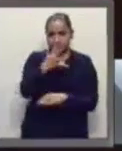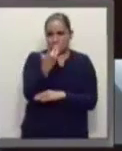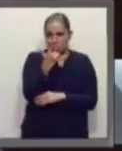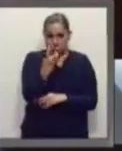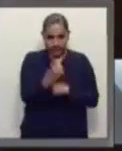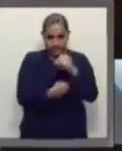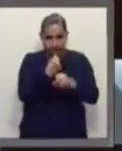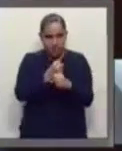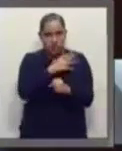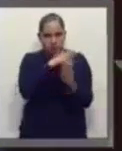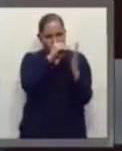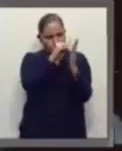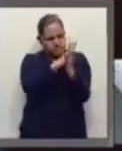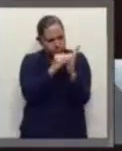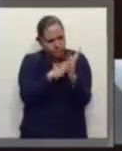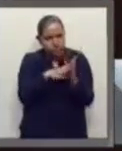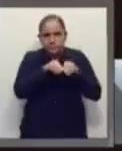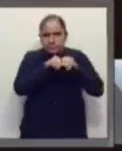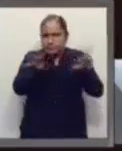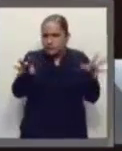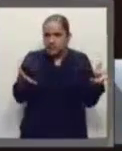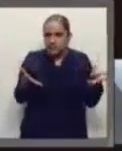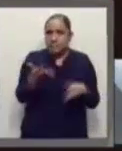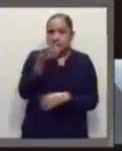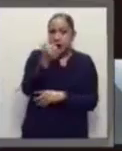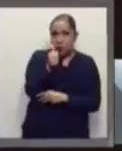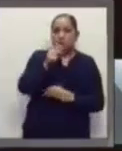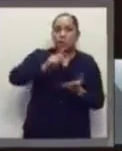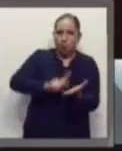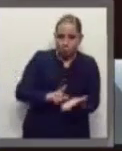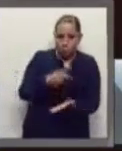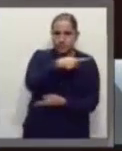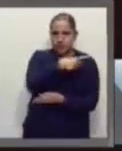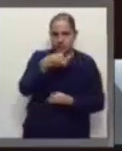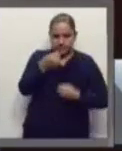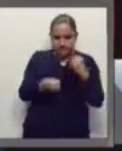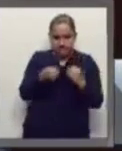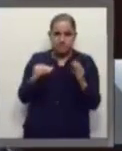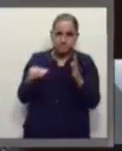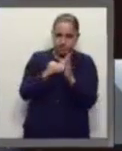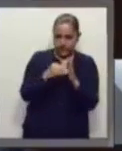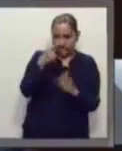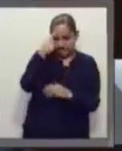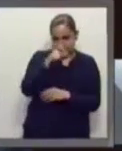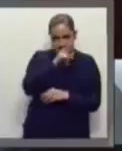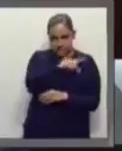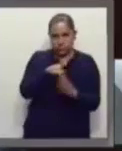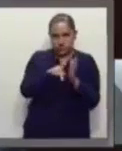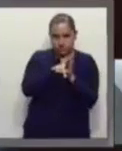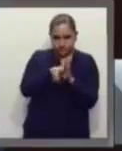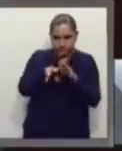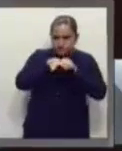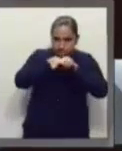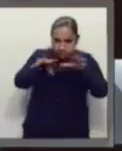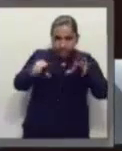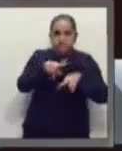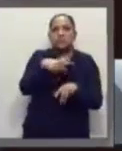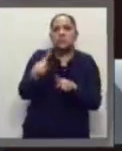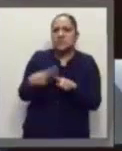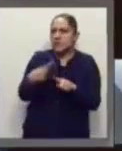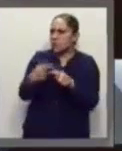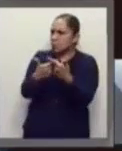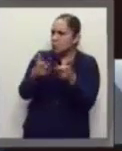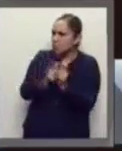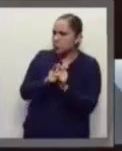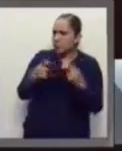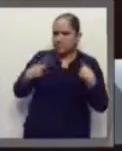de este año. En agosto, la Corte vuelve a publicar en el Diario Oficial de la Federación la lista de las ternas